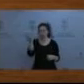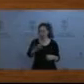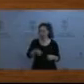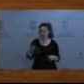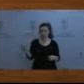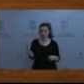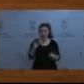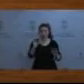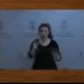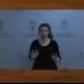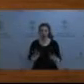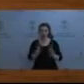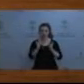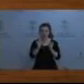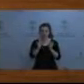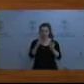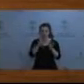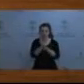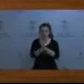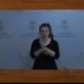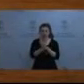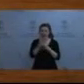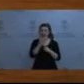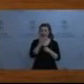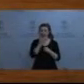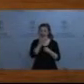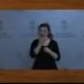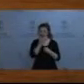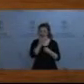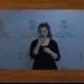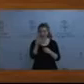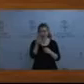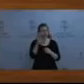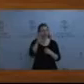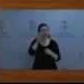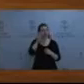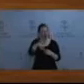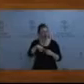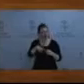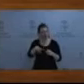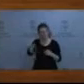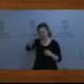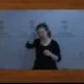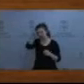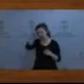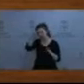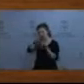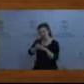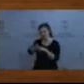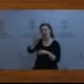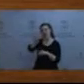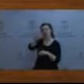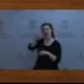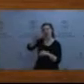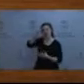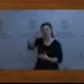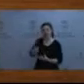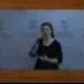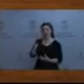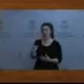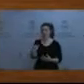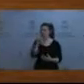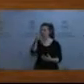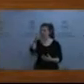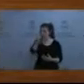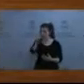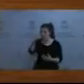además es Grecia quien tiene que reconocer a Turquía como un país seguro, porque son